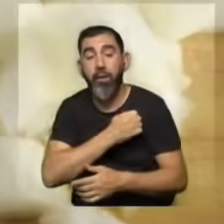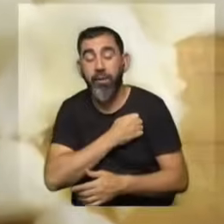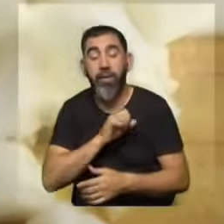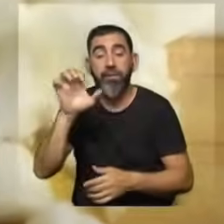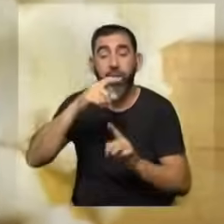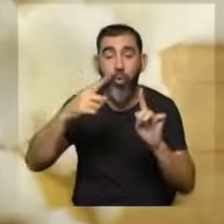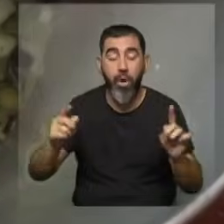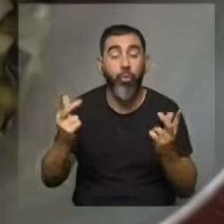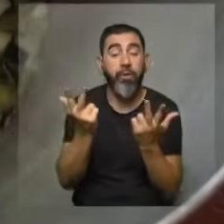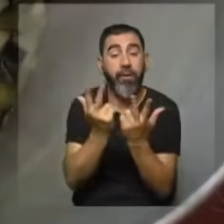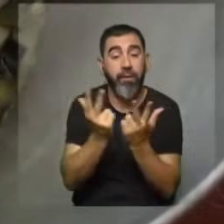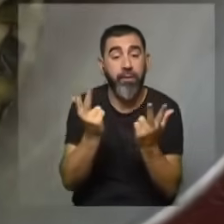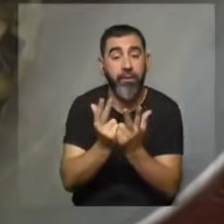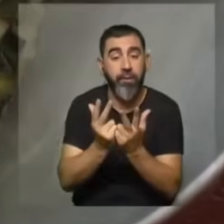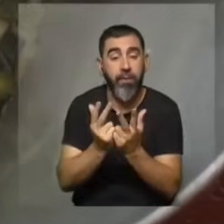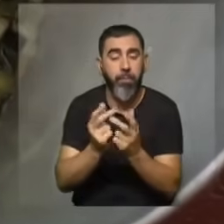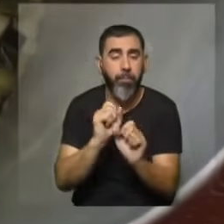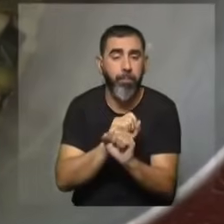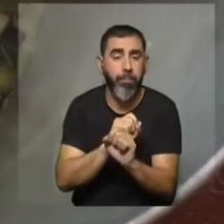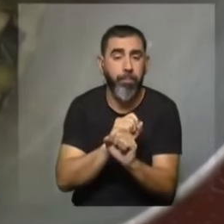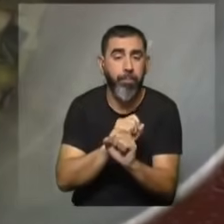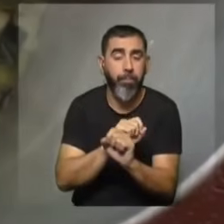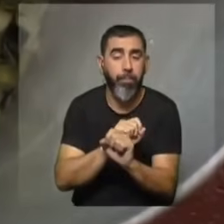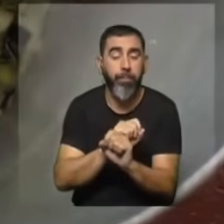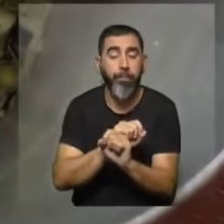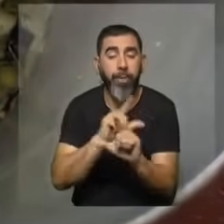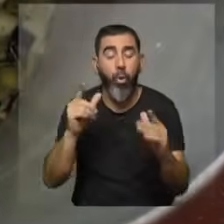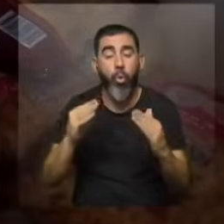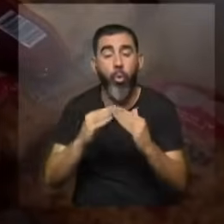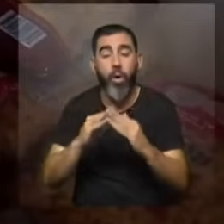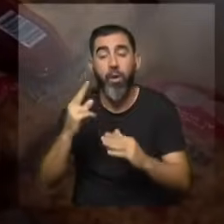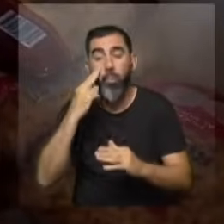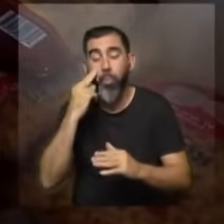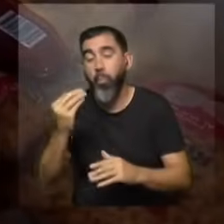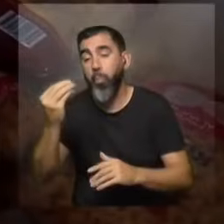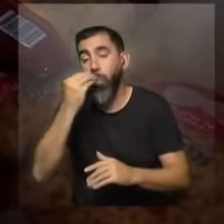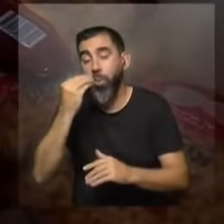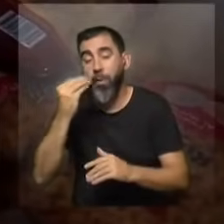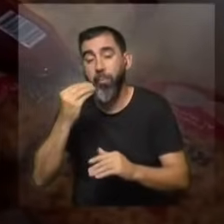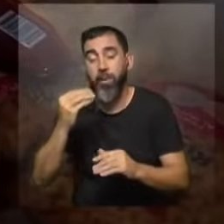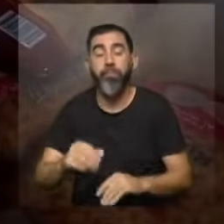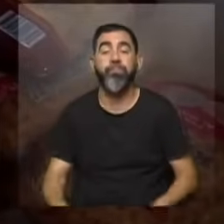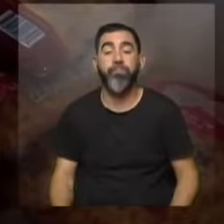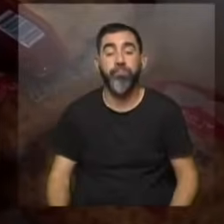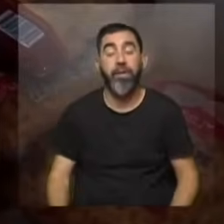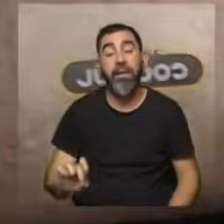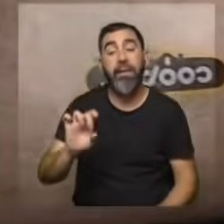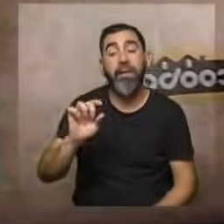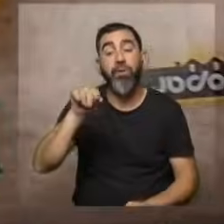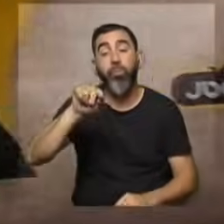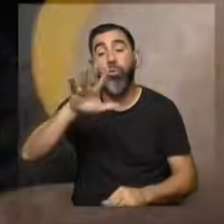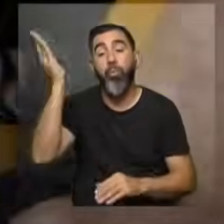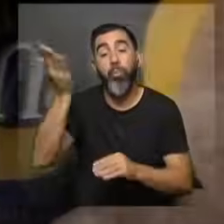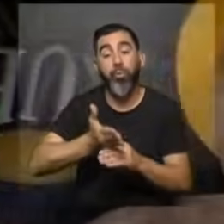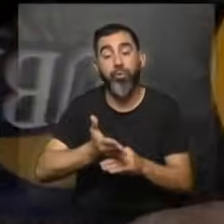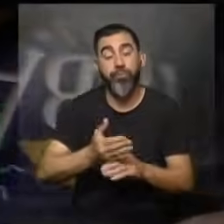Cerro largo y 33 tienen el mayor porcentaje de hogares con inseguridad alimentaria moderada o grave 15,5